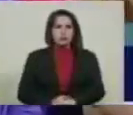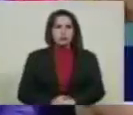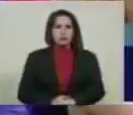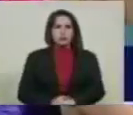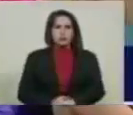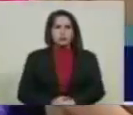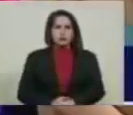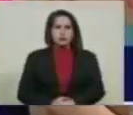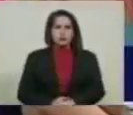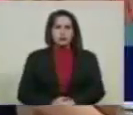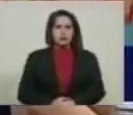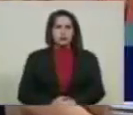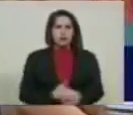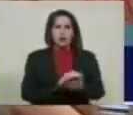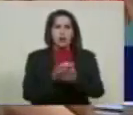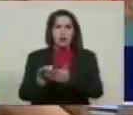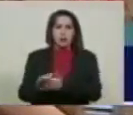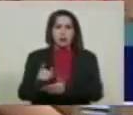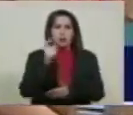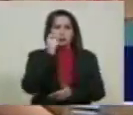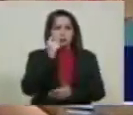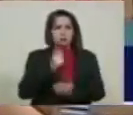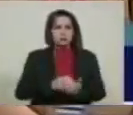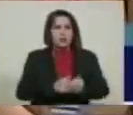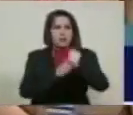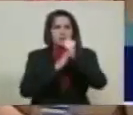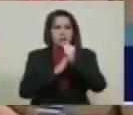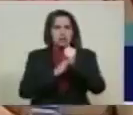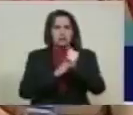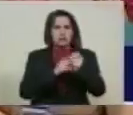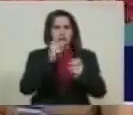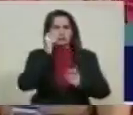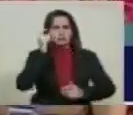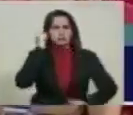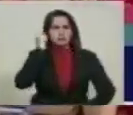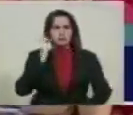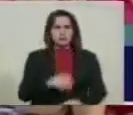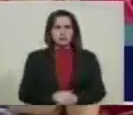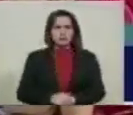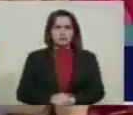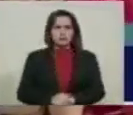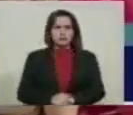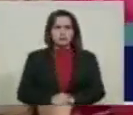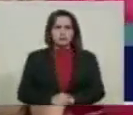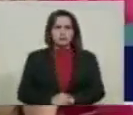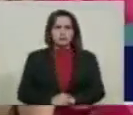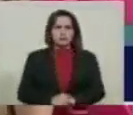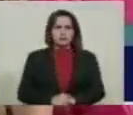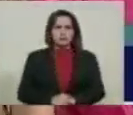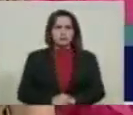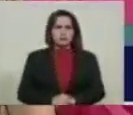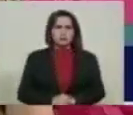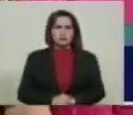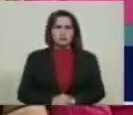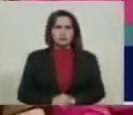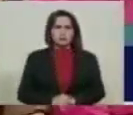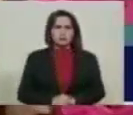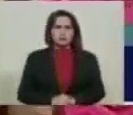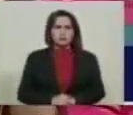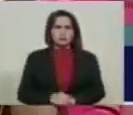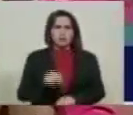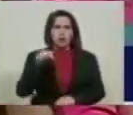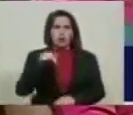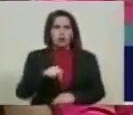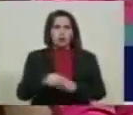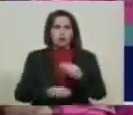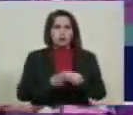compañeros, compañeras, compatriotas, líderes, lideresas, nosotros estamos en la frontera histórica. En los